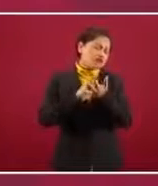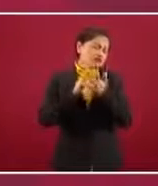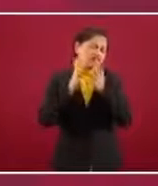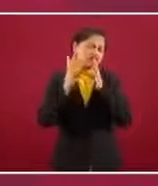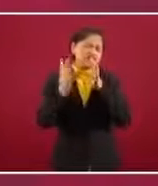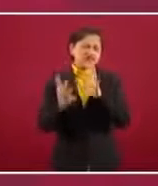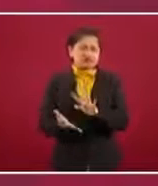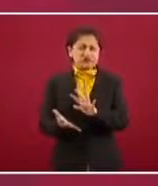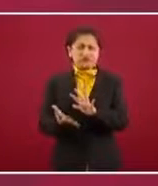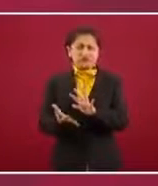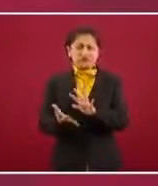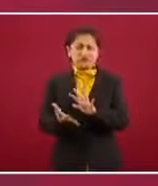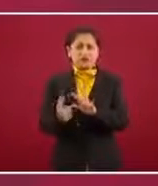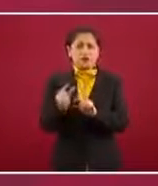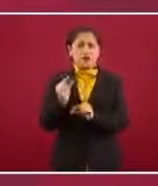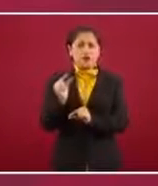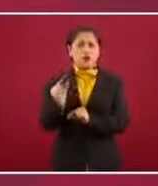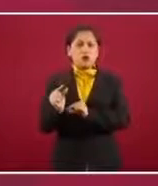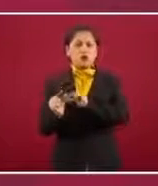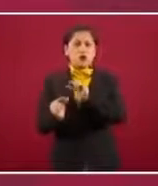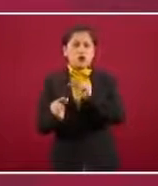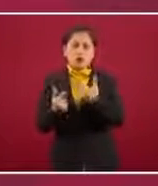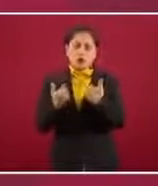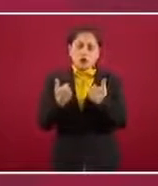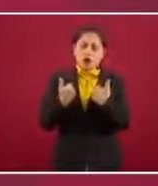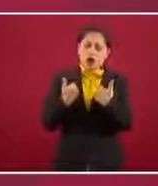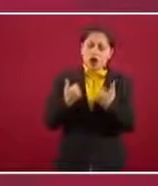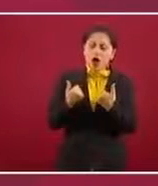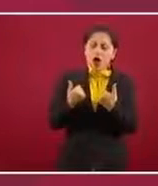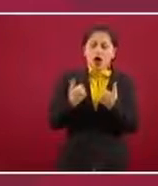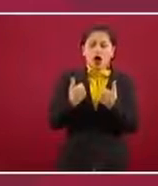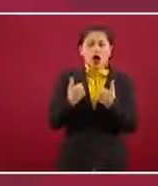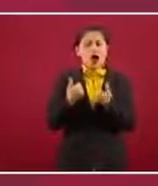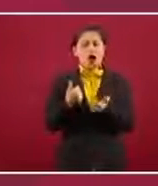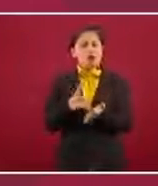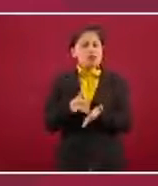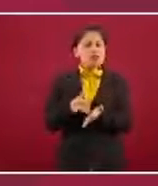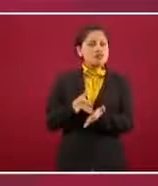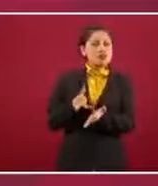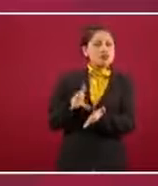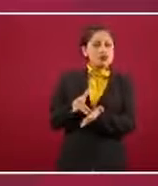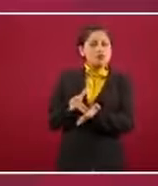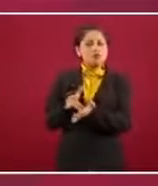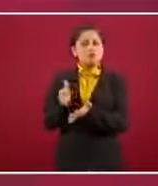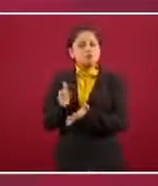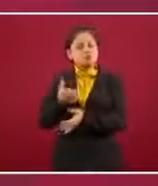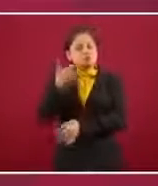fortaleciendo las convicciones. Así se